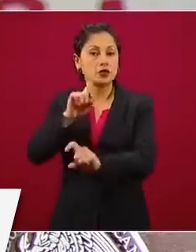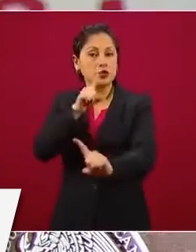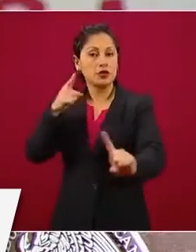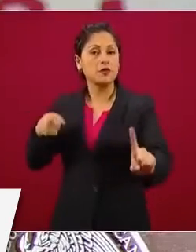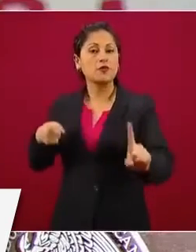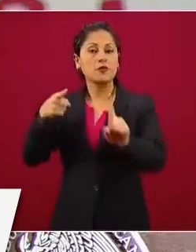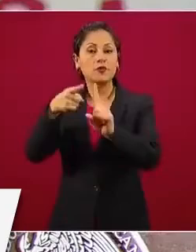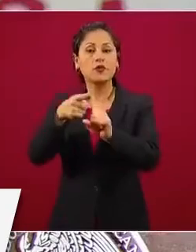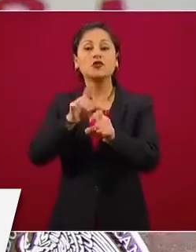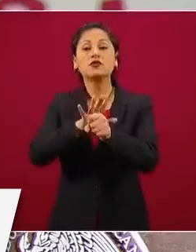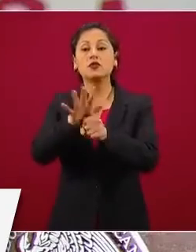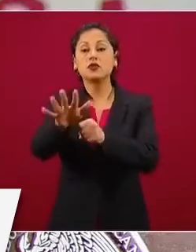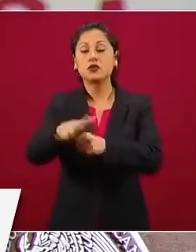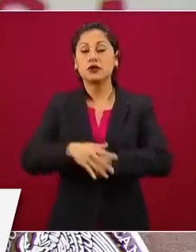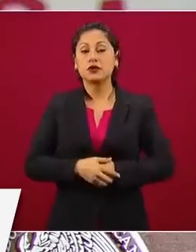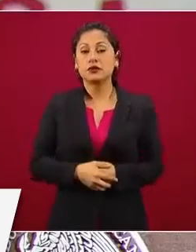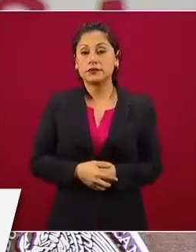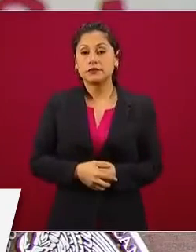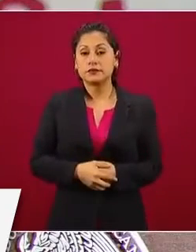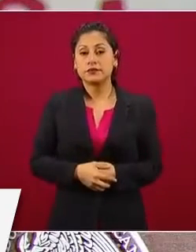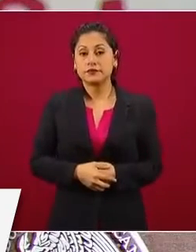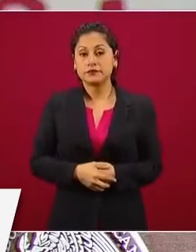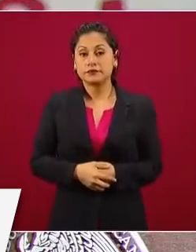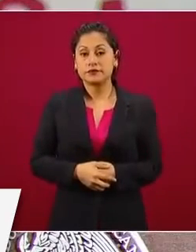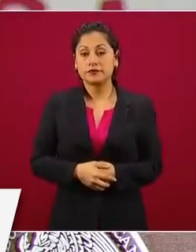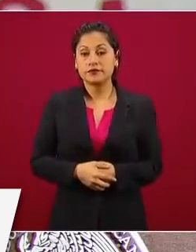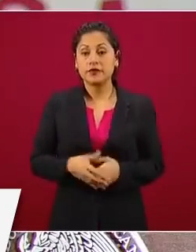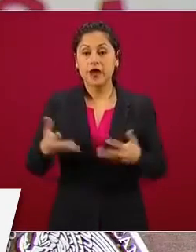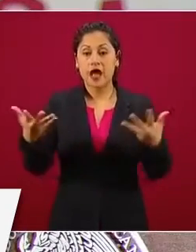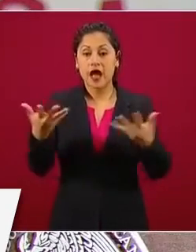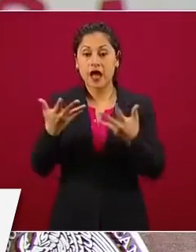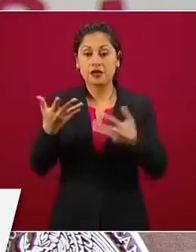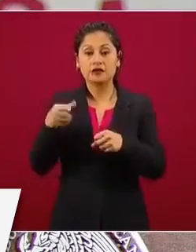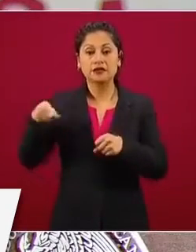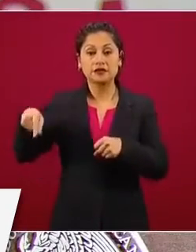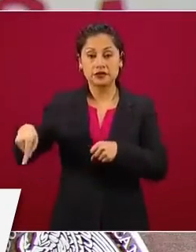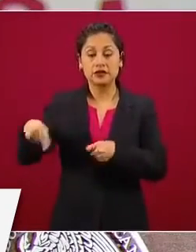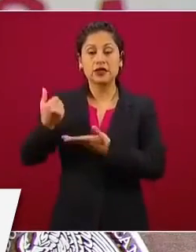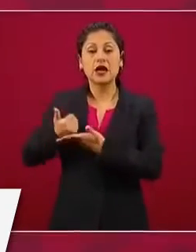de crear cortinas de desarrollo